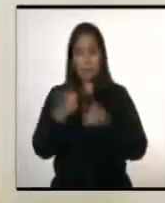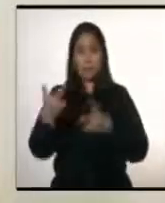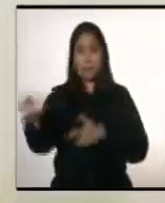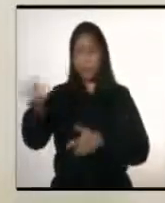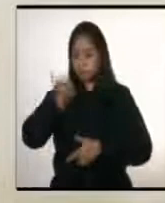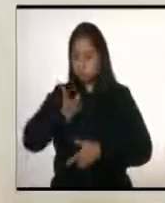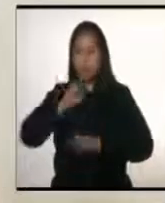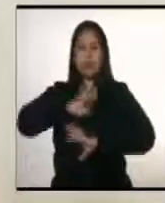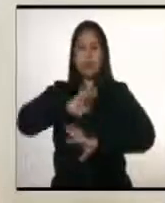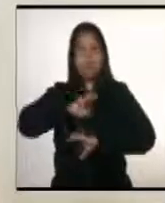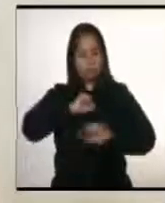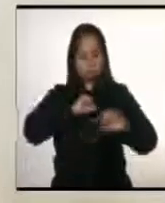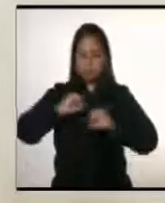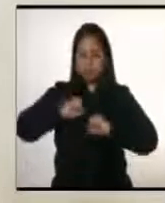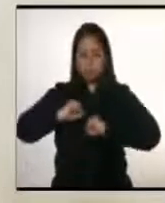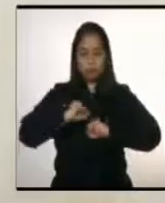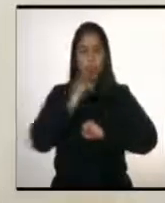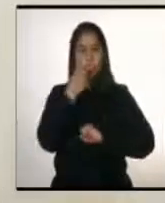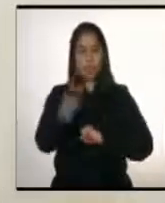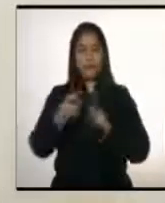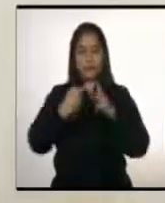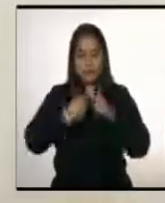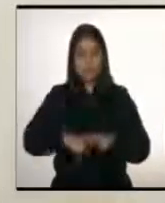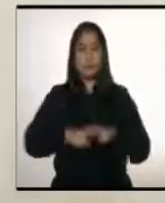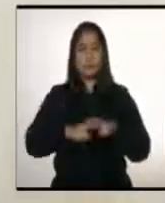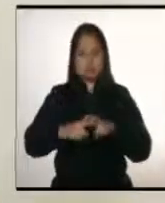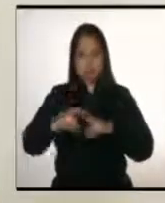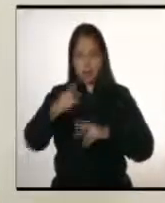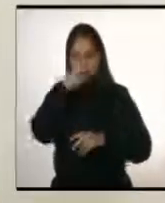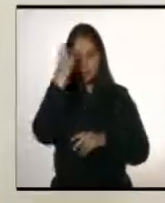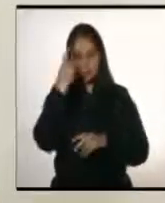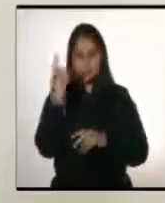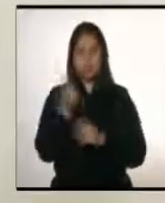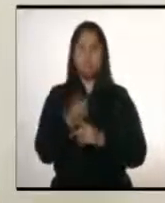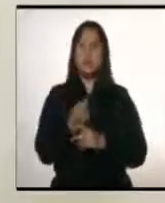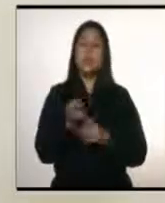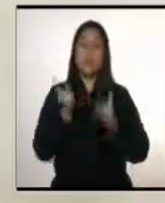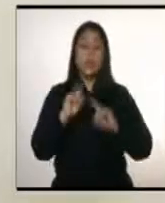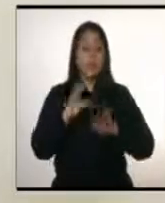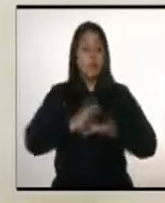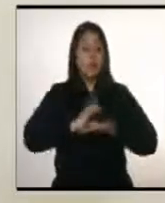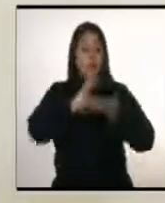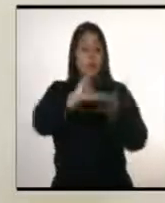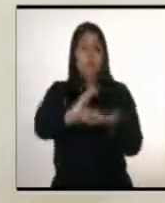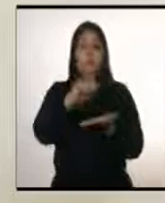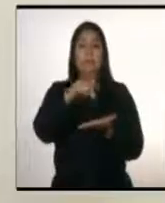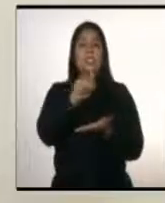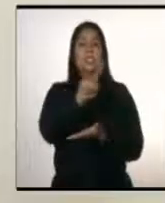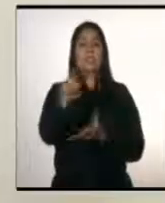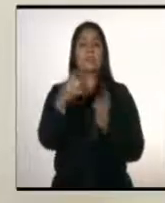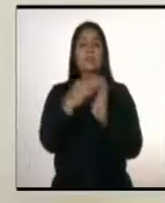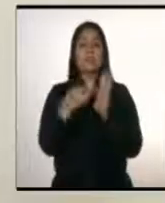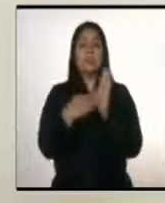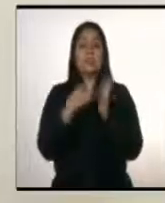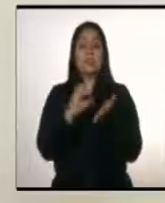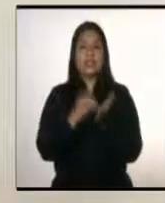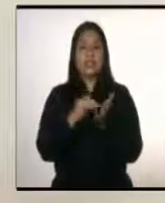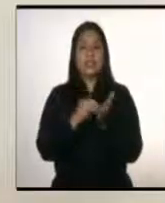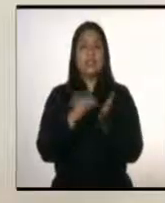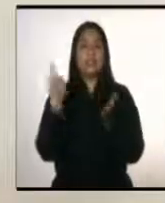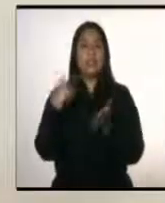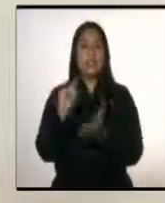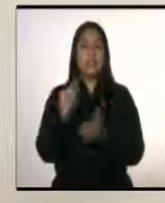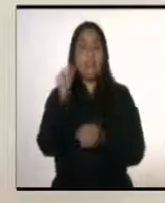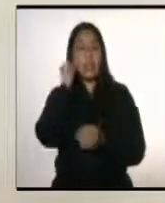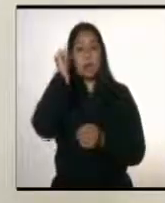para que puedan reiniciar sus operaciones en cuanto sea posible. Se están destinando 100 millones de quetzales más para el programa del adulto